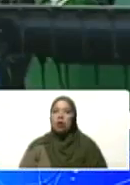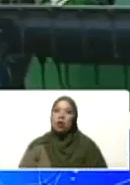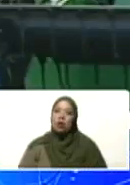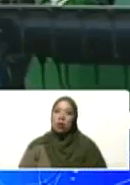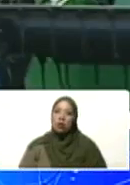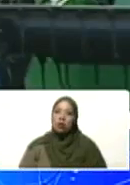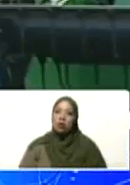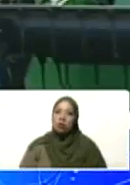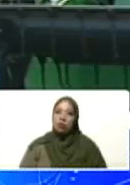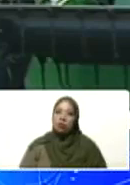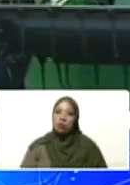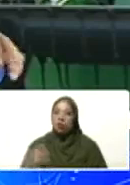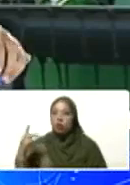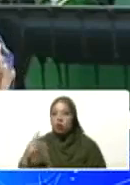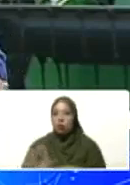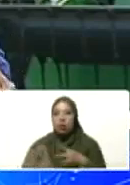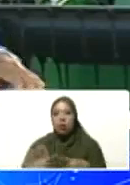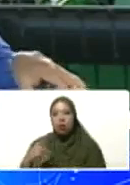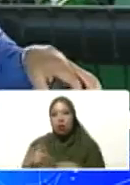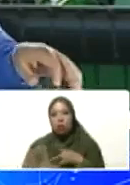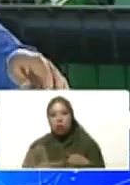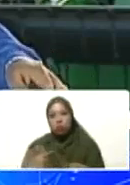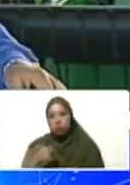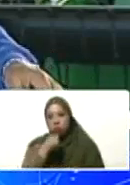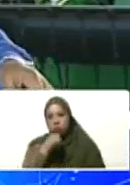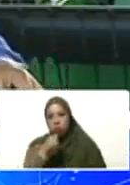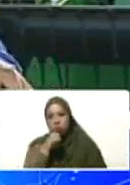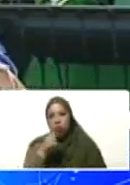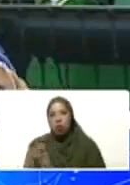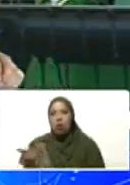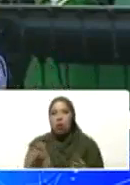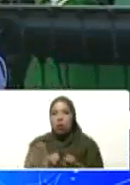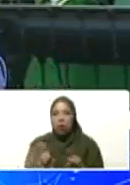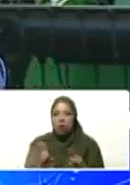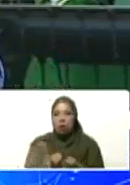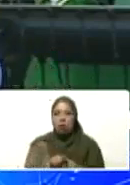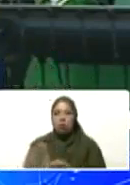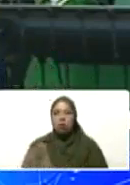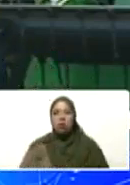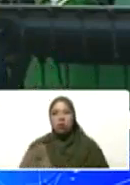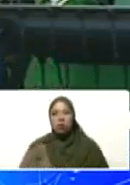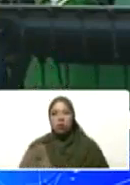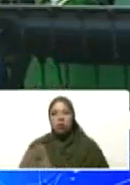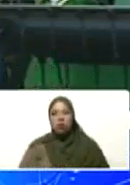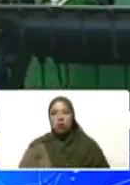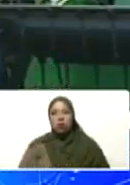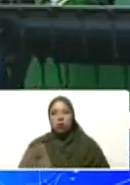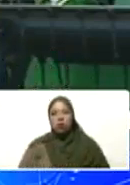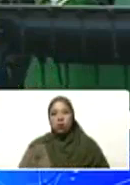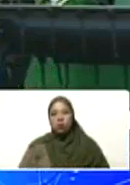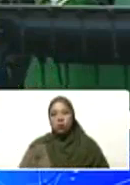la producción va coronando, vamos coronando un